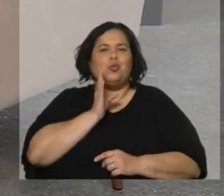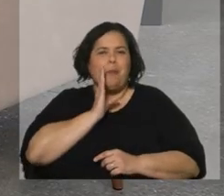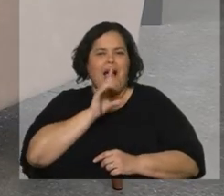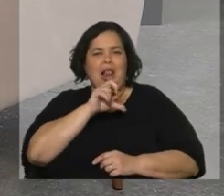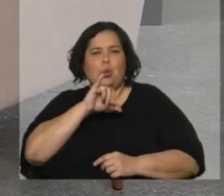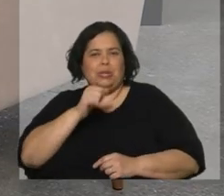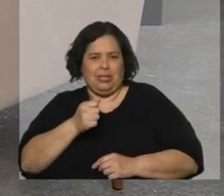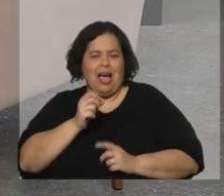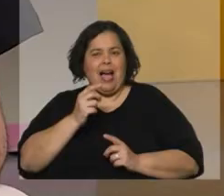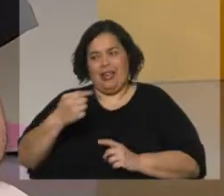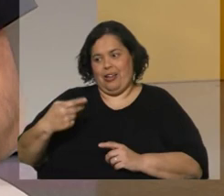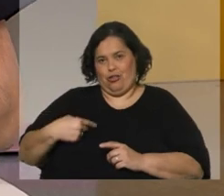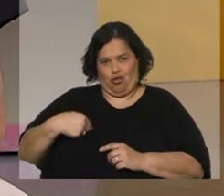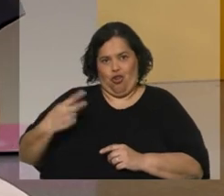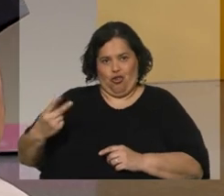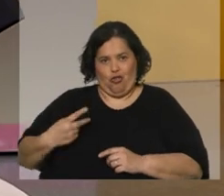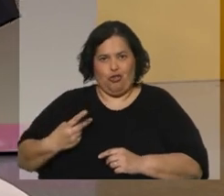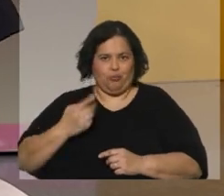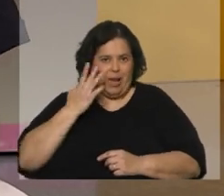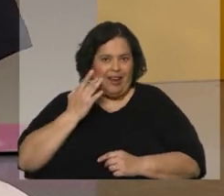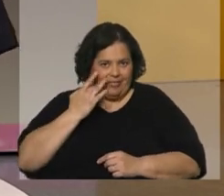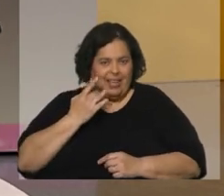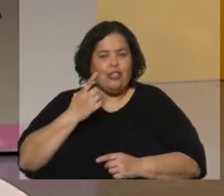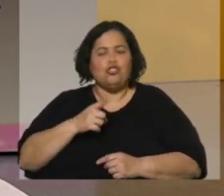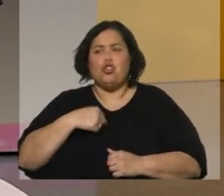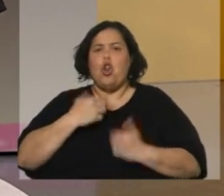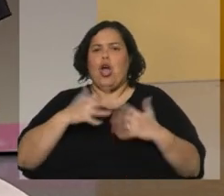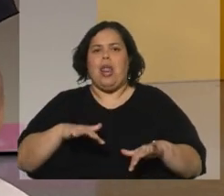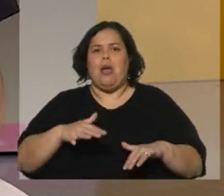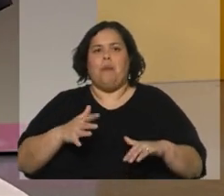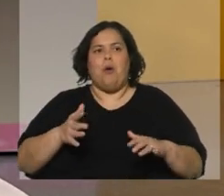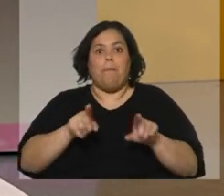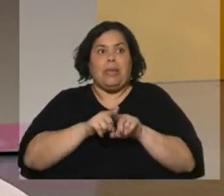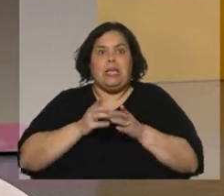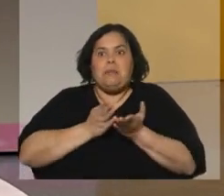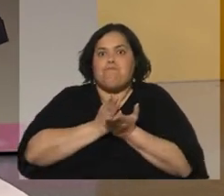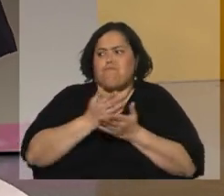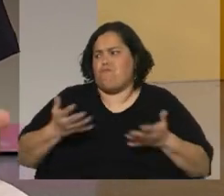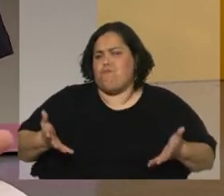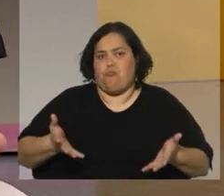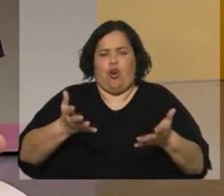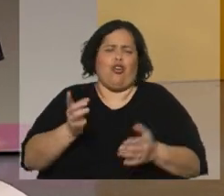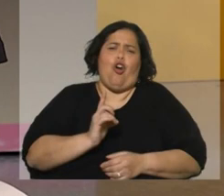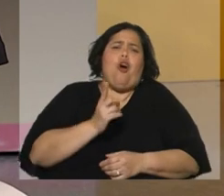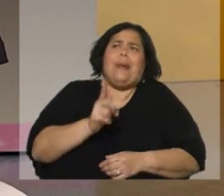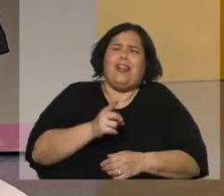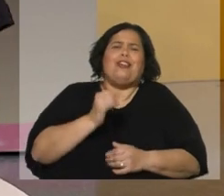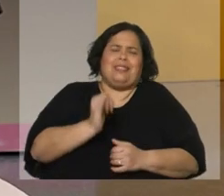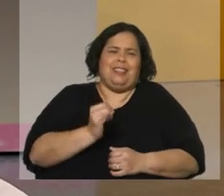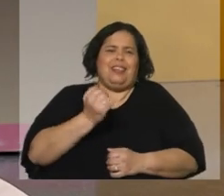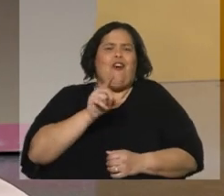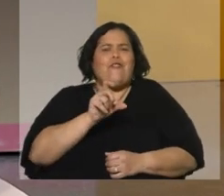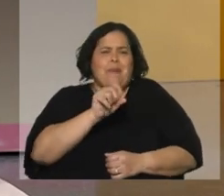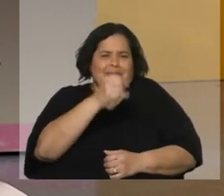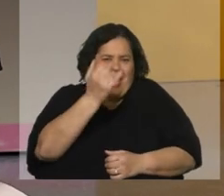y yo obviamente es nosotros no queremos tirarlo para ningún lado pero es indudable que tiene inclinaciones artísticas